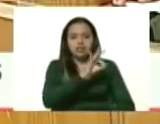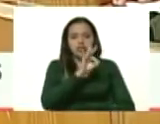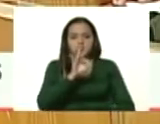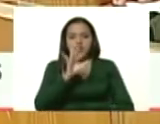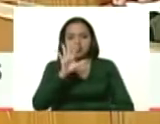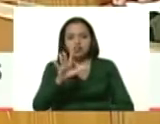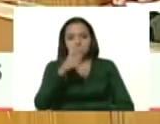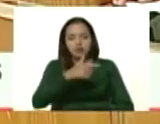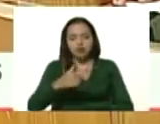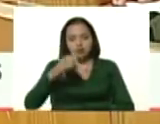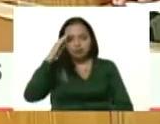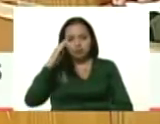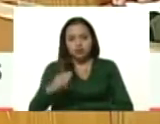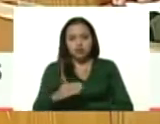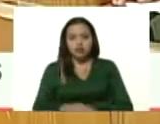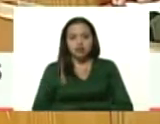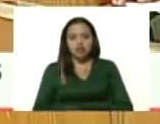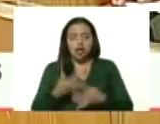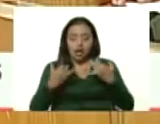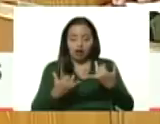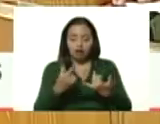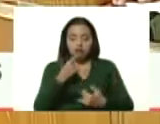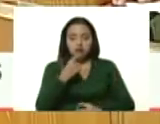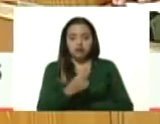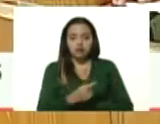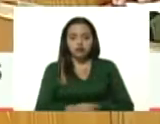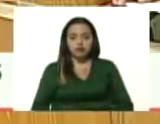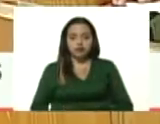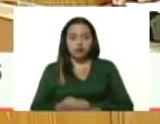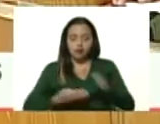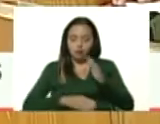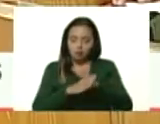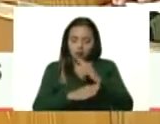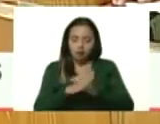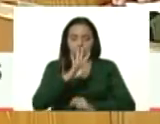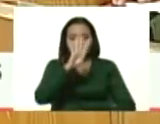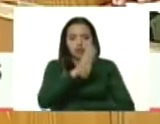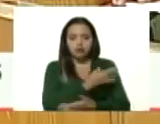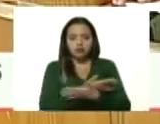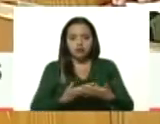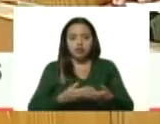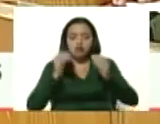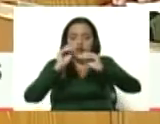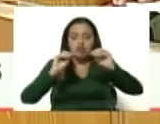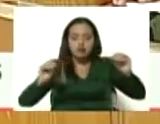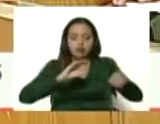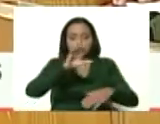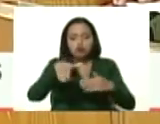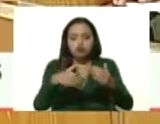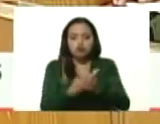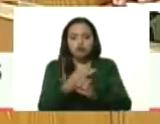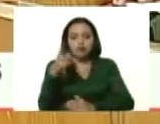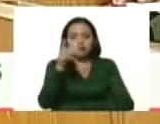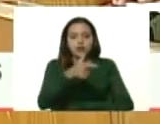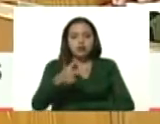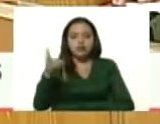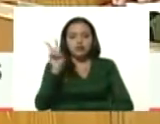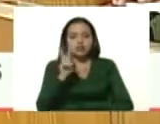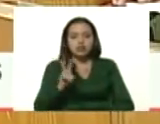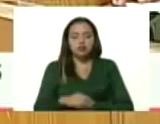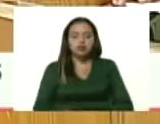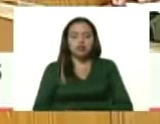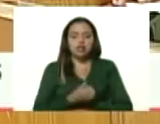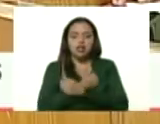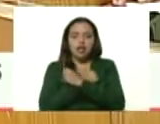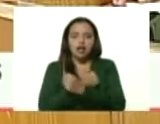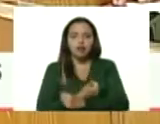3.295.335 milicianos y milicianas, y ahora digo, vamos a los 4 millones, y le hago un llamado a todos los venezolanos que